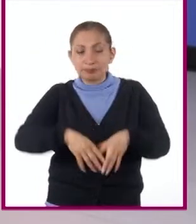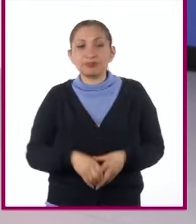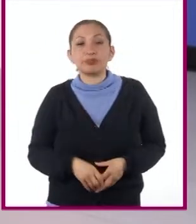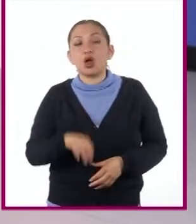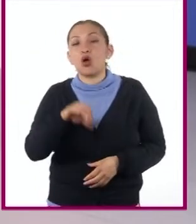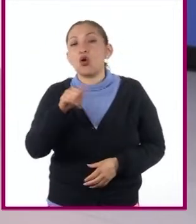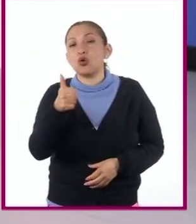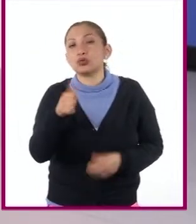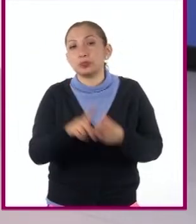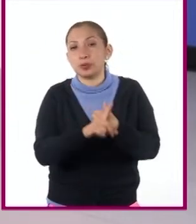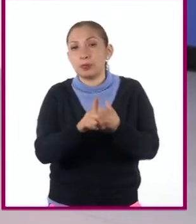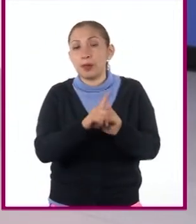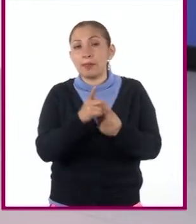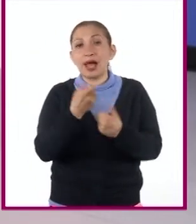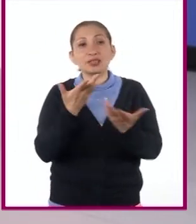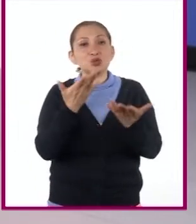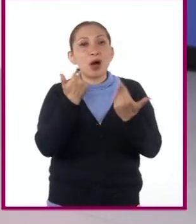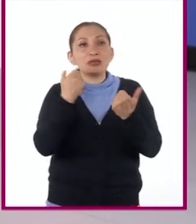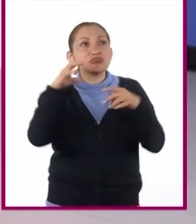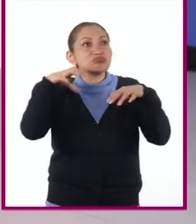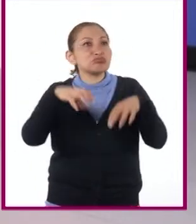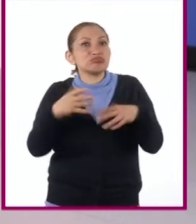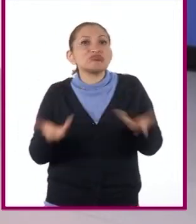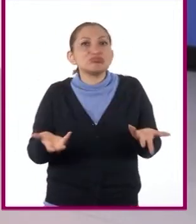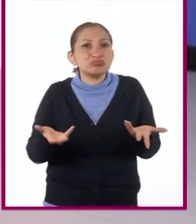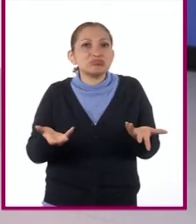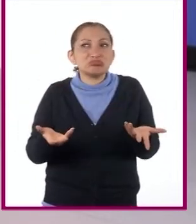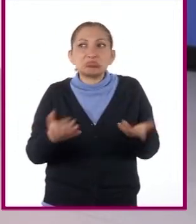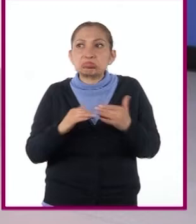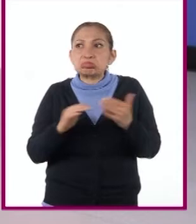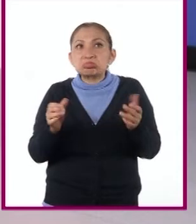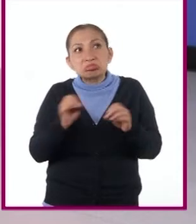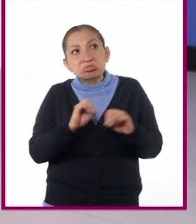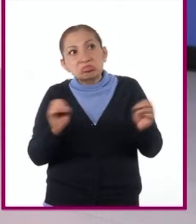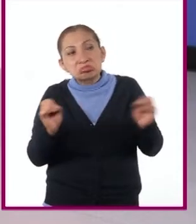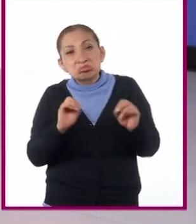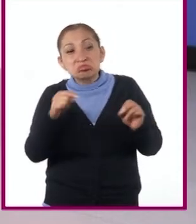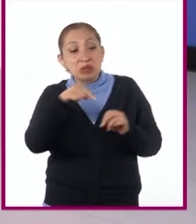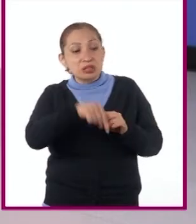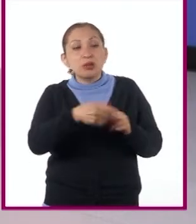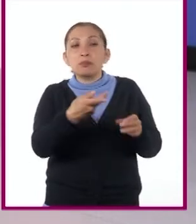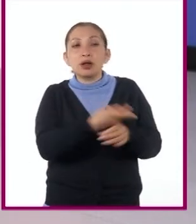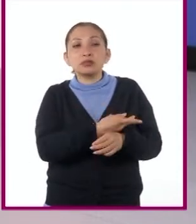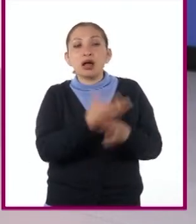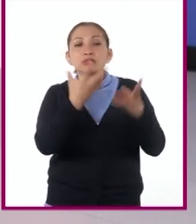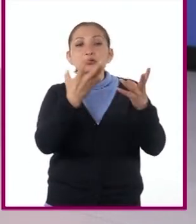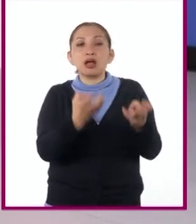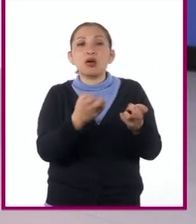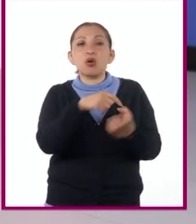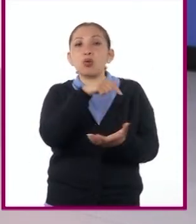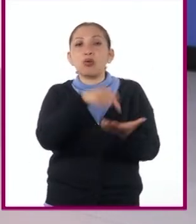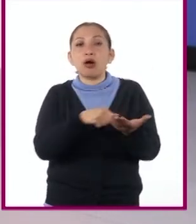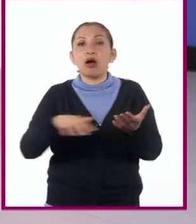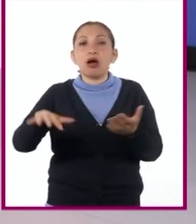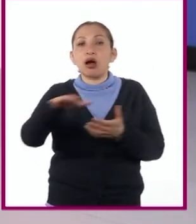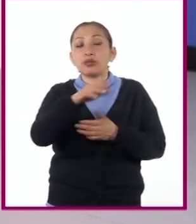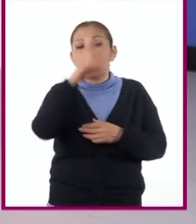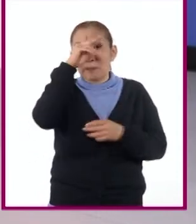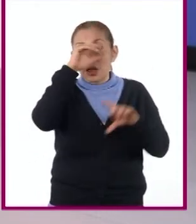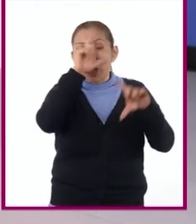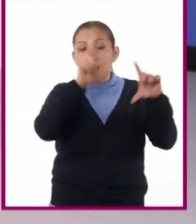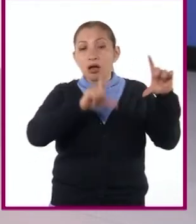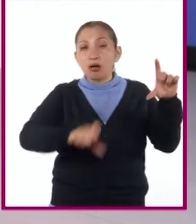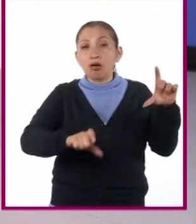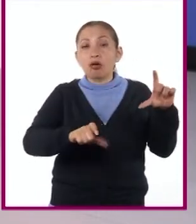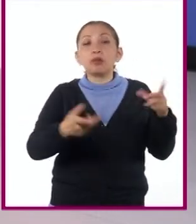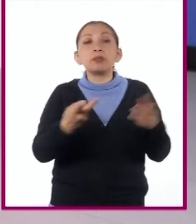consecuencia es la escasez de lluvia. Esta provoca sequías en algunas regiones del país, lo que trae